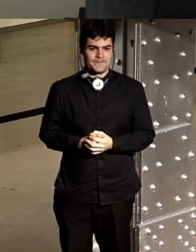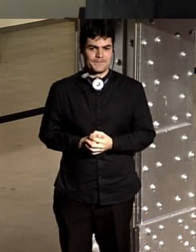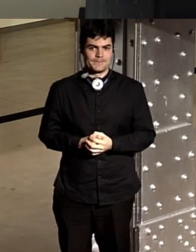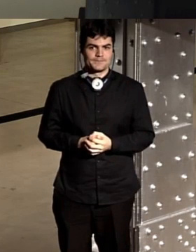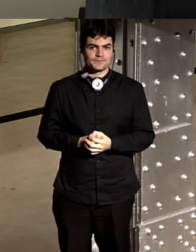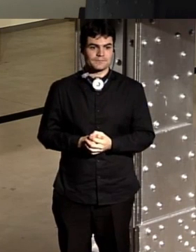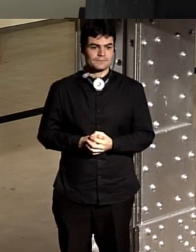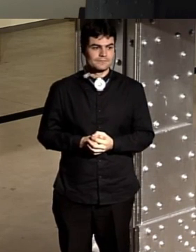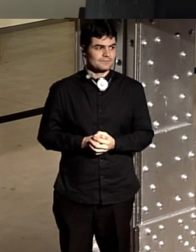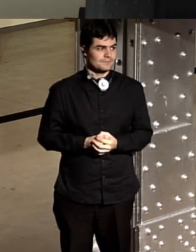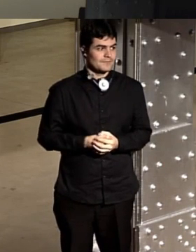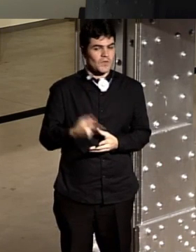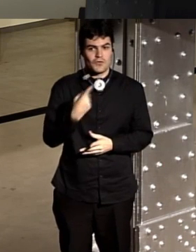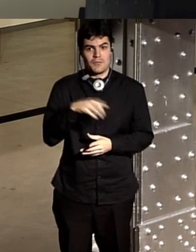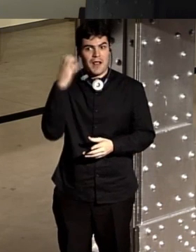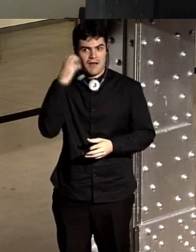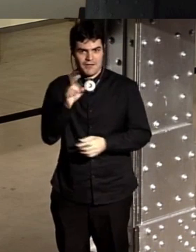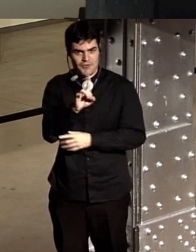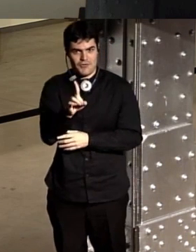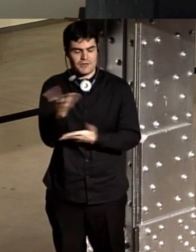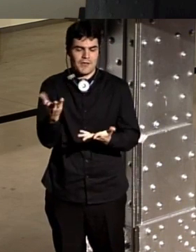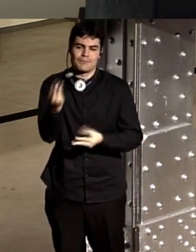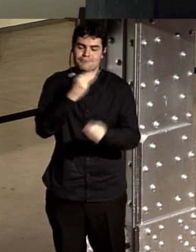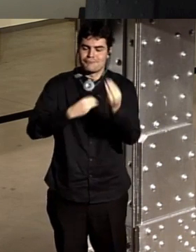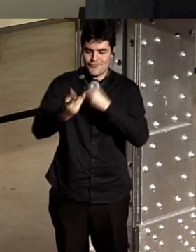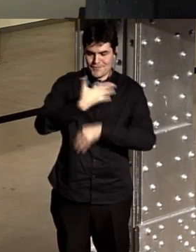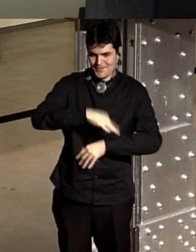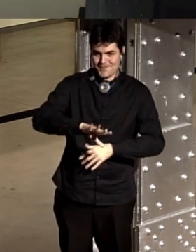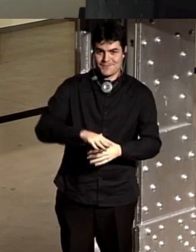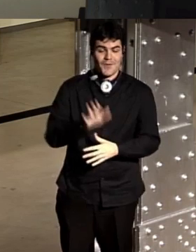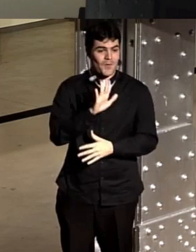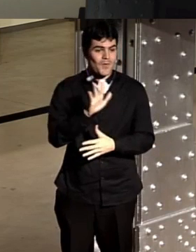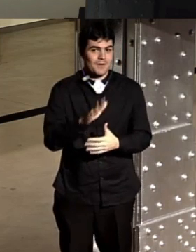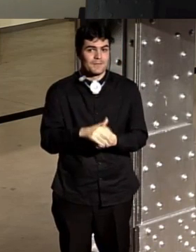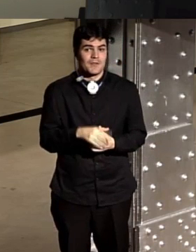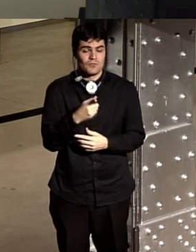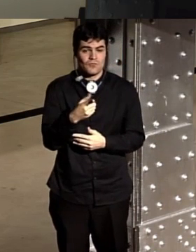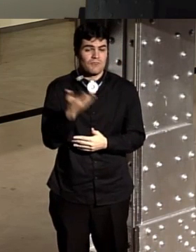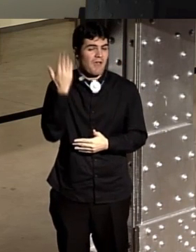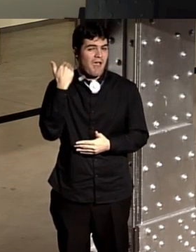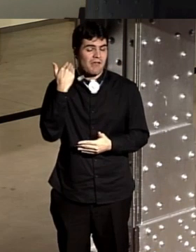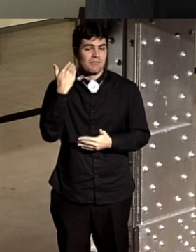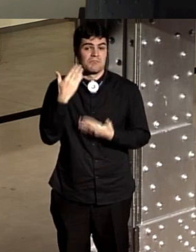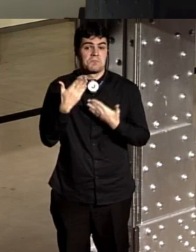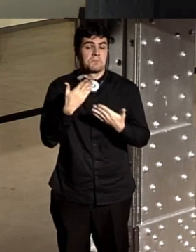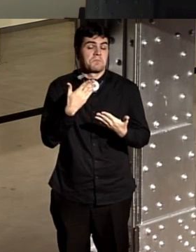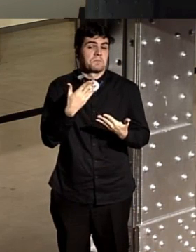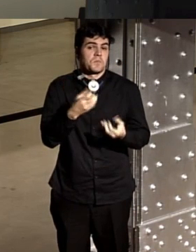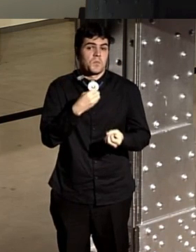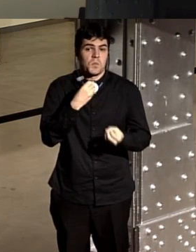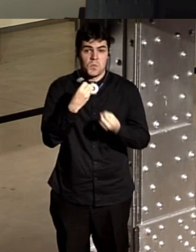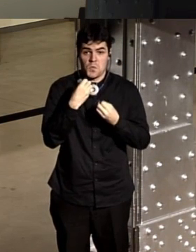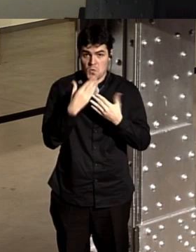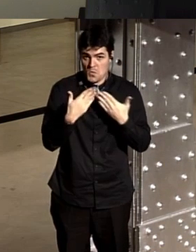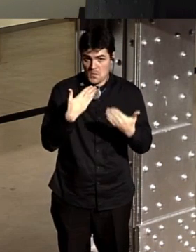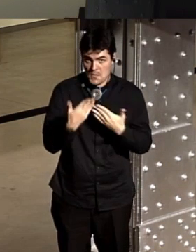No somos ninguno Mariano Rajoy. Podéis hacer preguntas. Hola, has comentado antes que en tu trabajo tratas